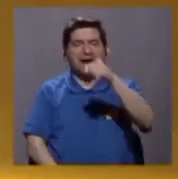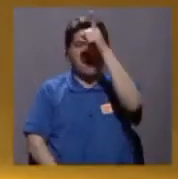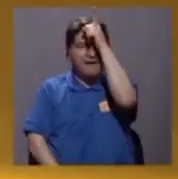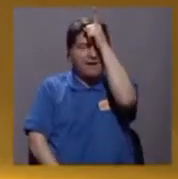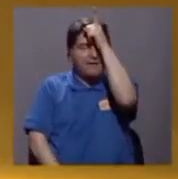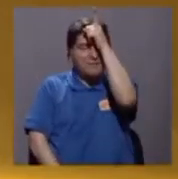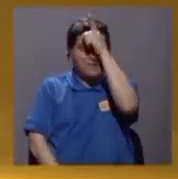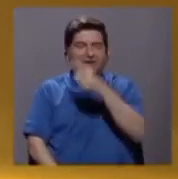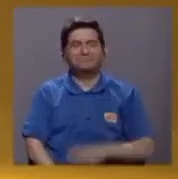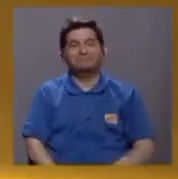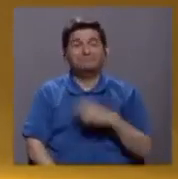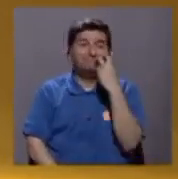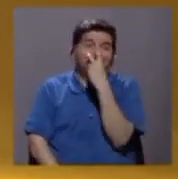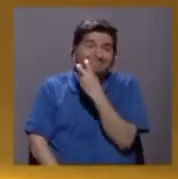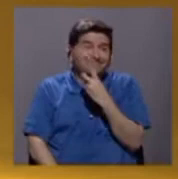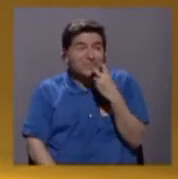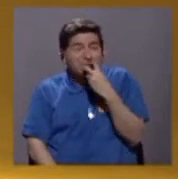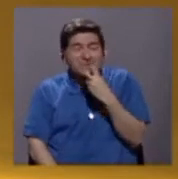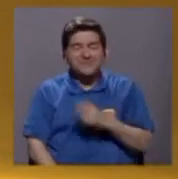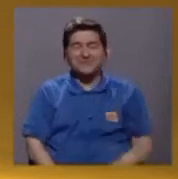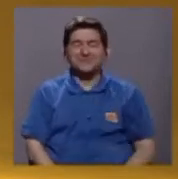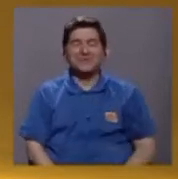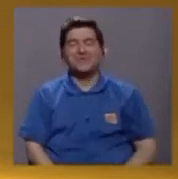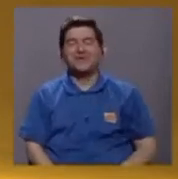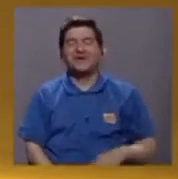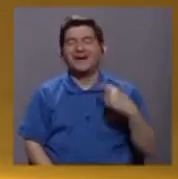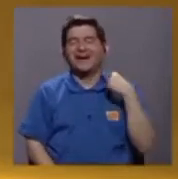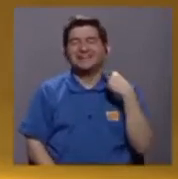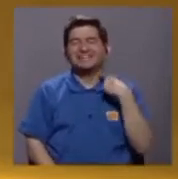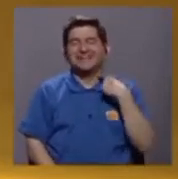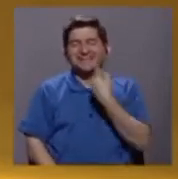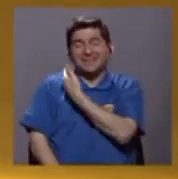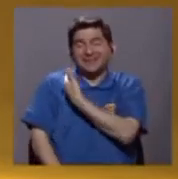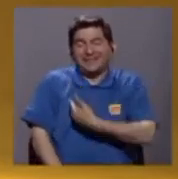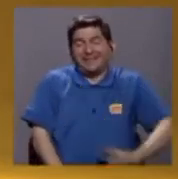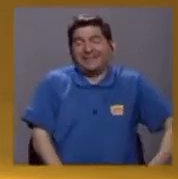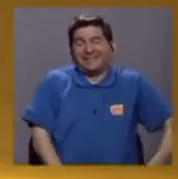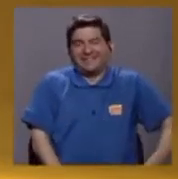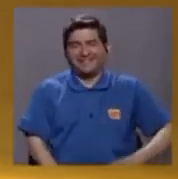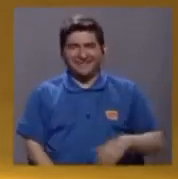alemán pronunciado con acento herediano es